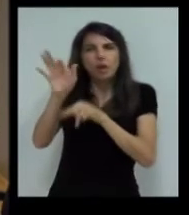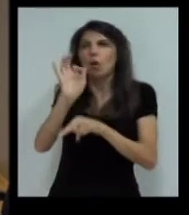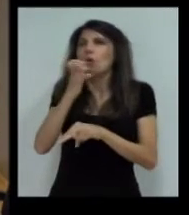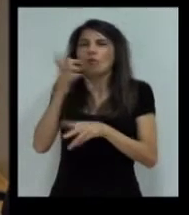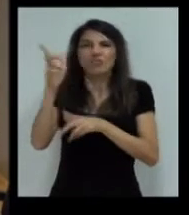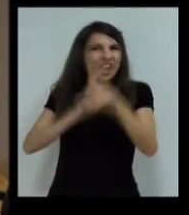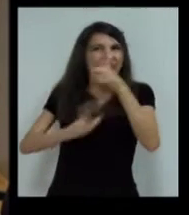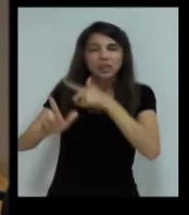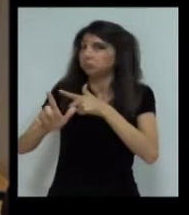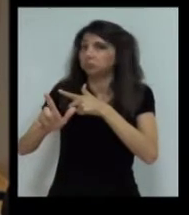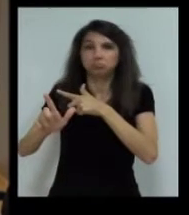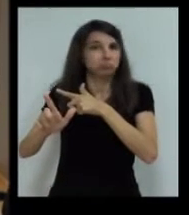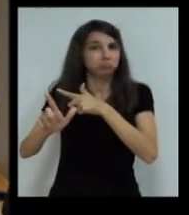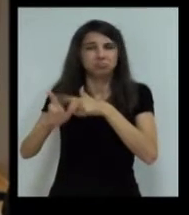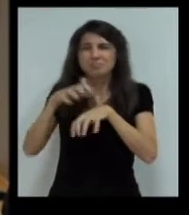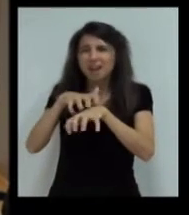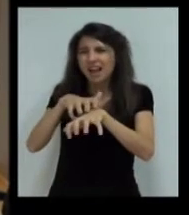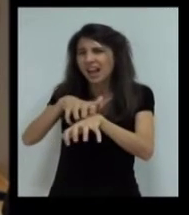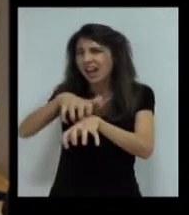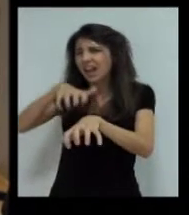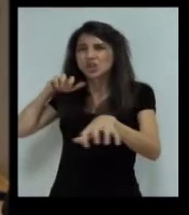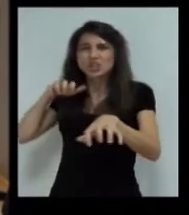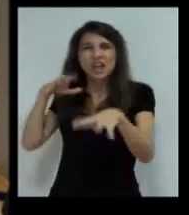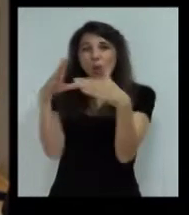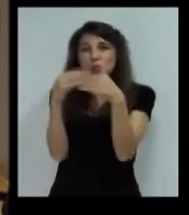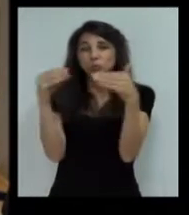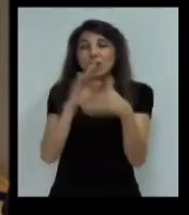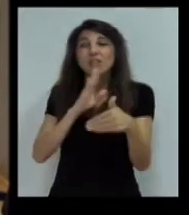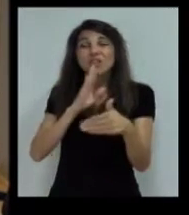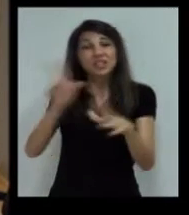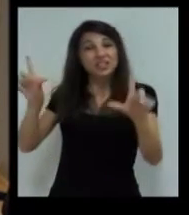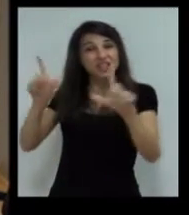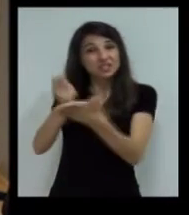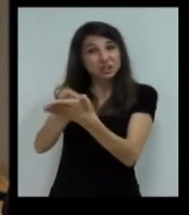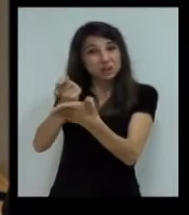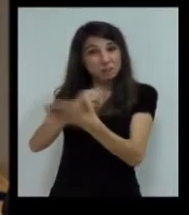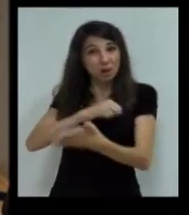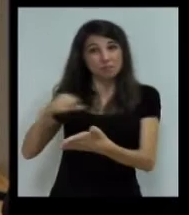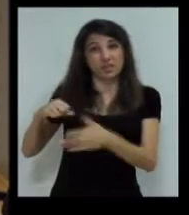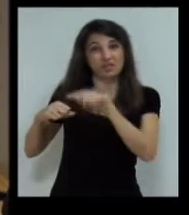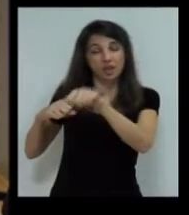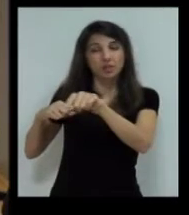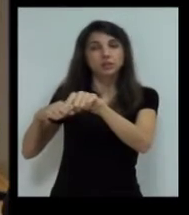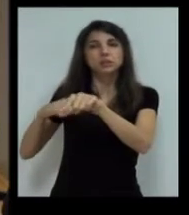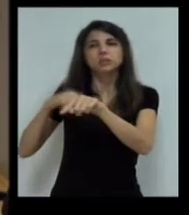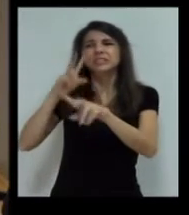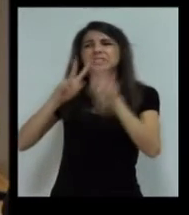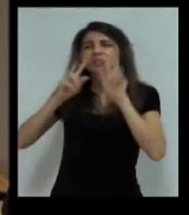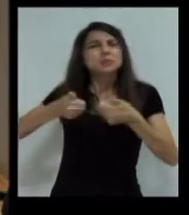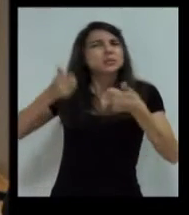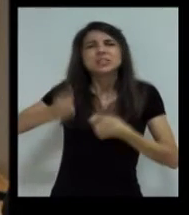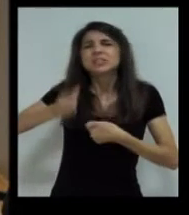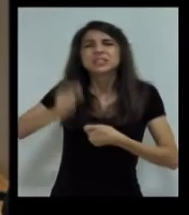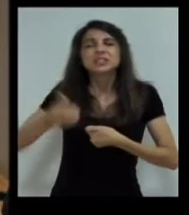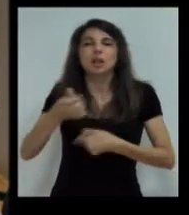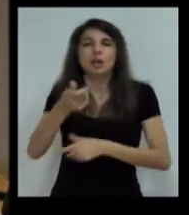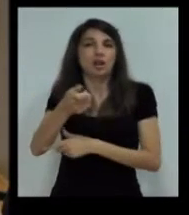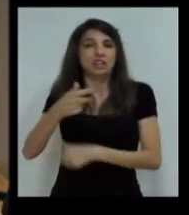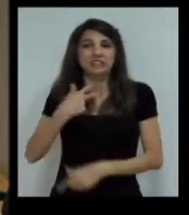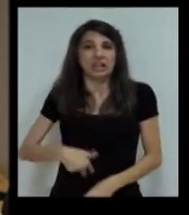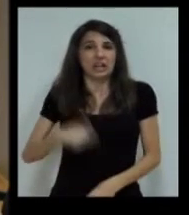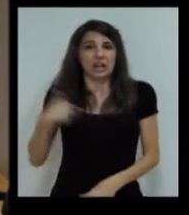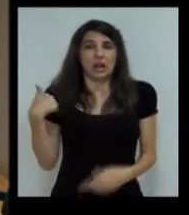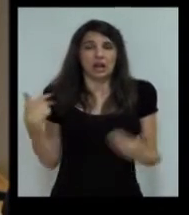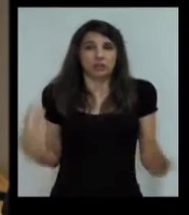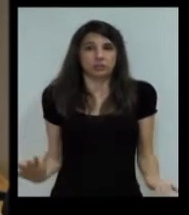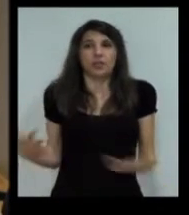Lo que se ve muy mayoritariamente por los usuarios de las plataformas de televisión de pago, multicanal, son los canales generalistas